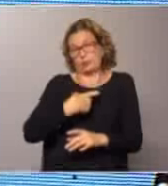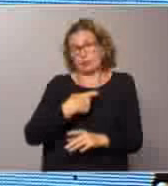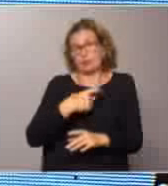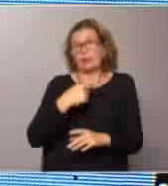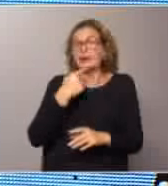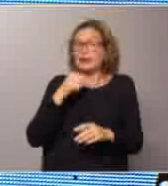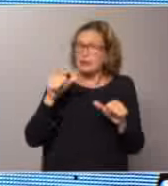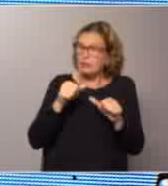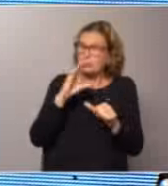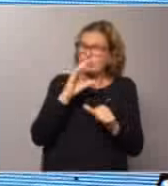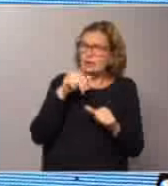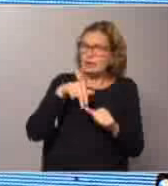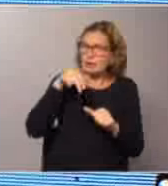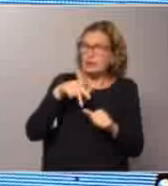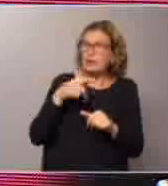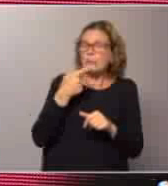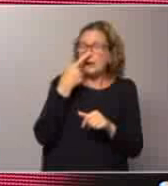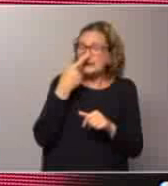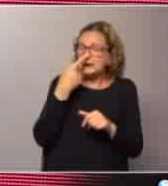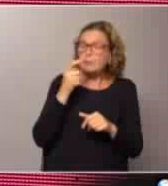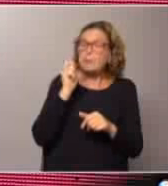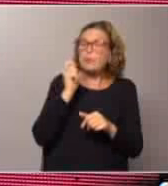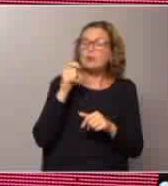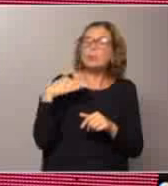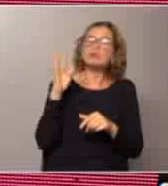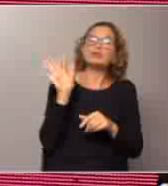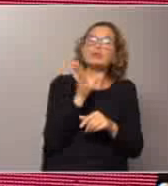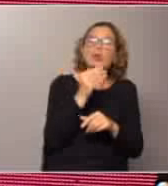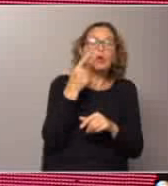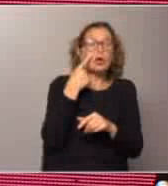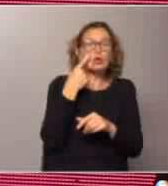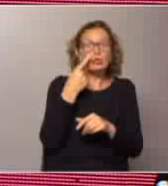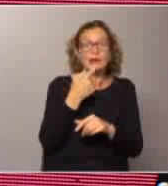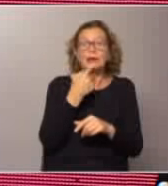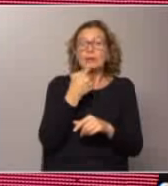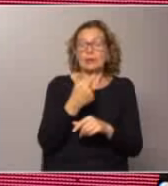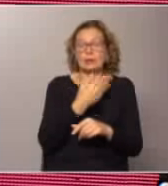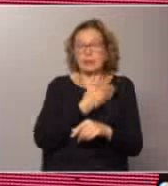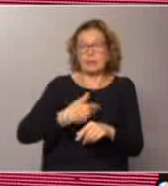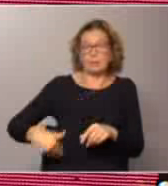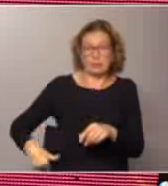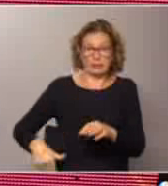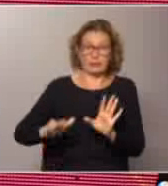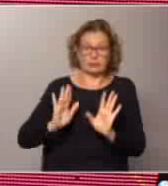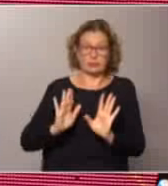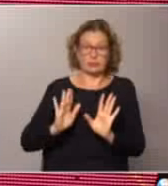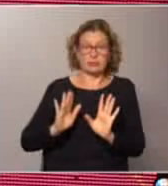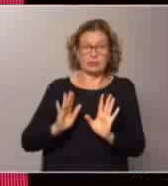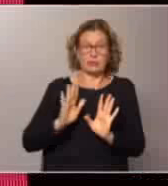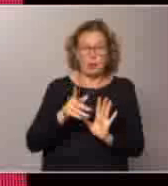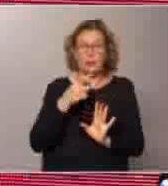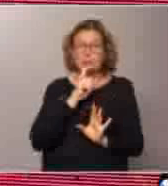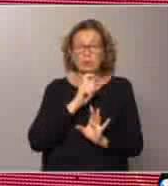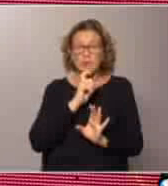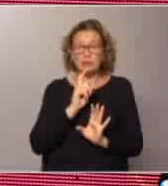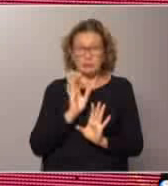cnn decir me parece de interés público igual conoce a lo que dice nada menos que el presidente de la potencia de la mentira